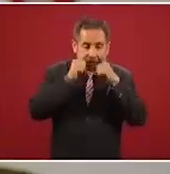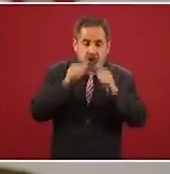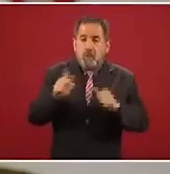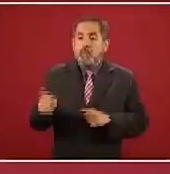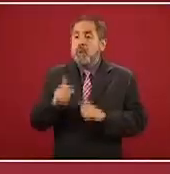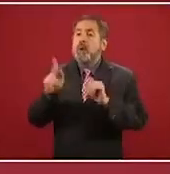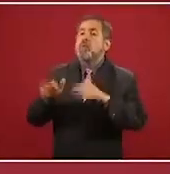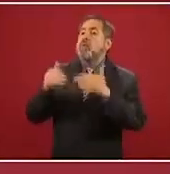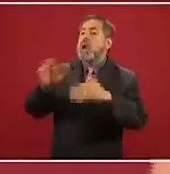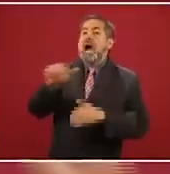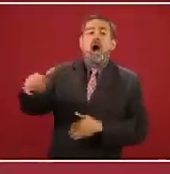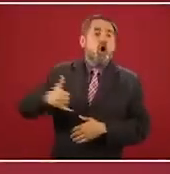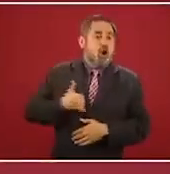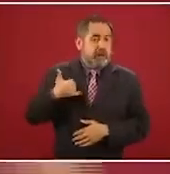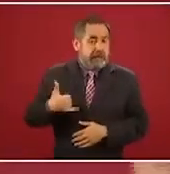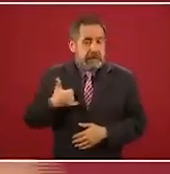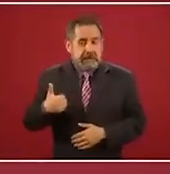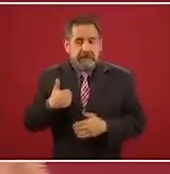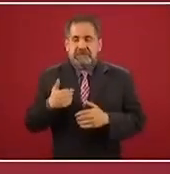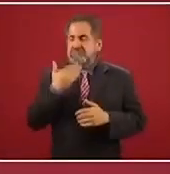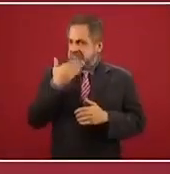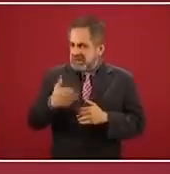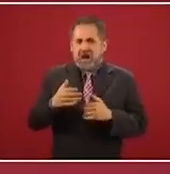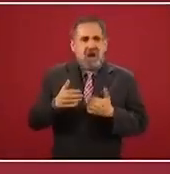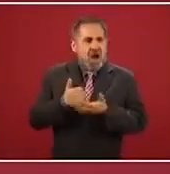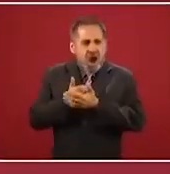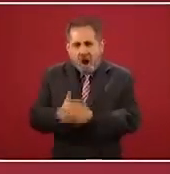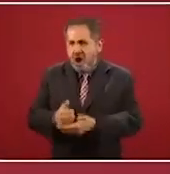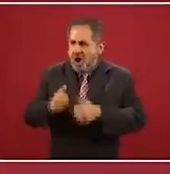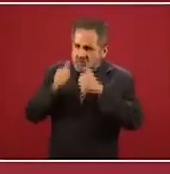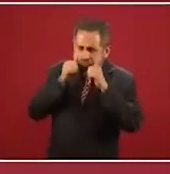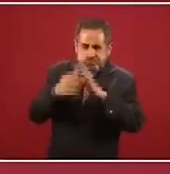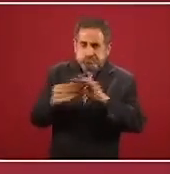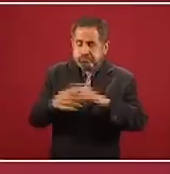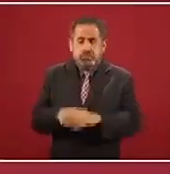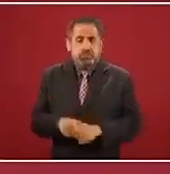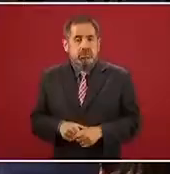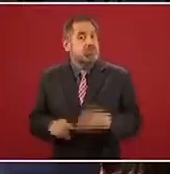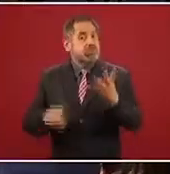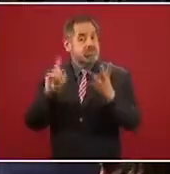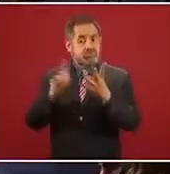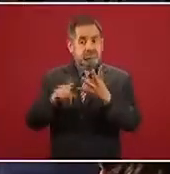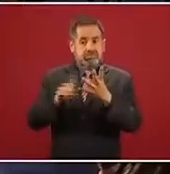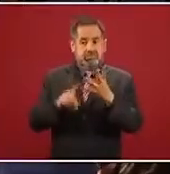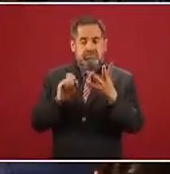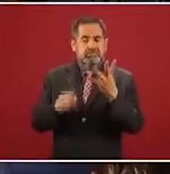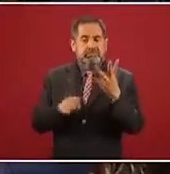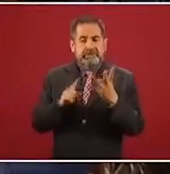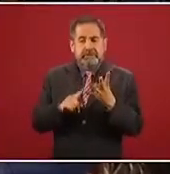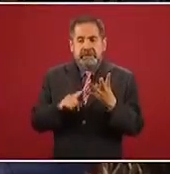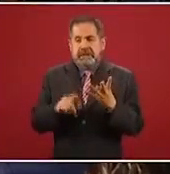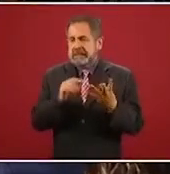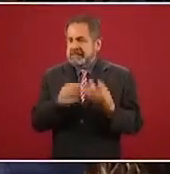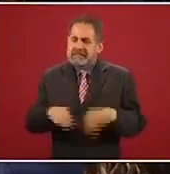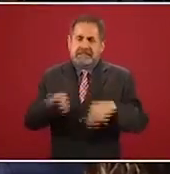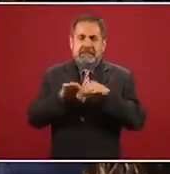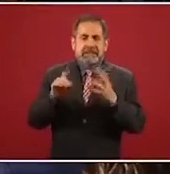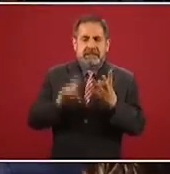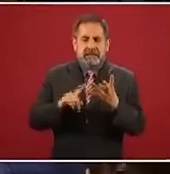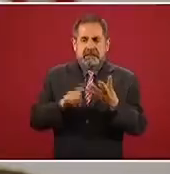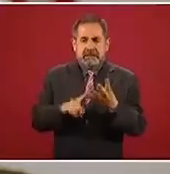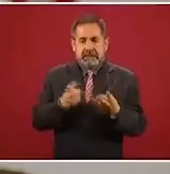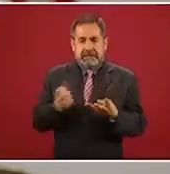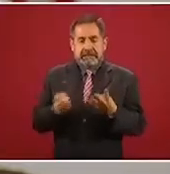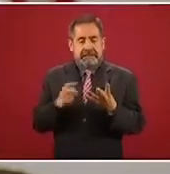los adolescentes y eso nos permite también vincular. Y el cuarto elemento que es muy importante es